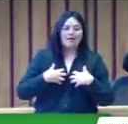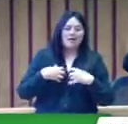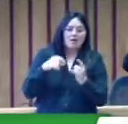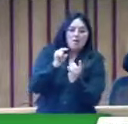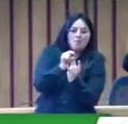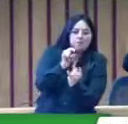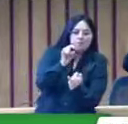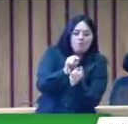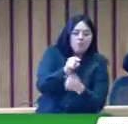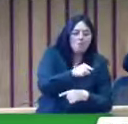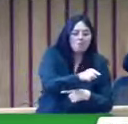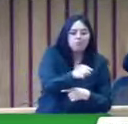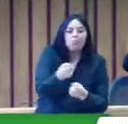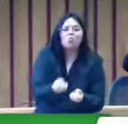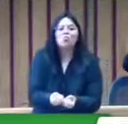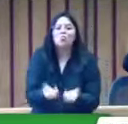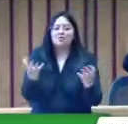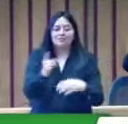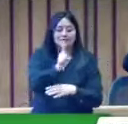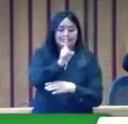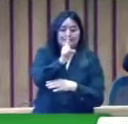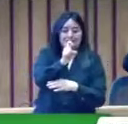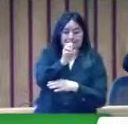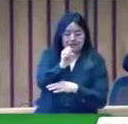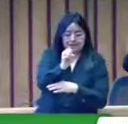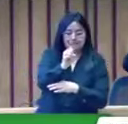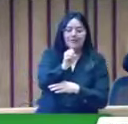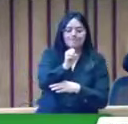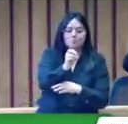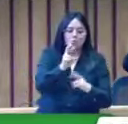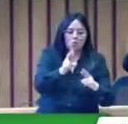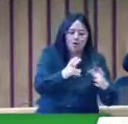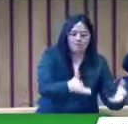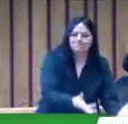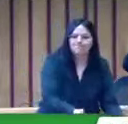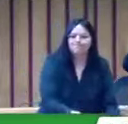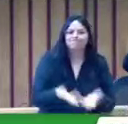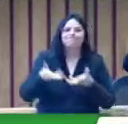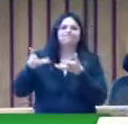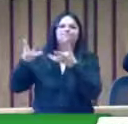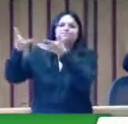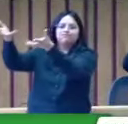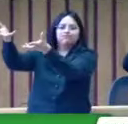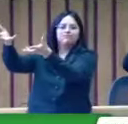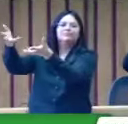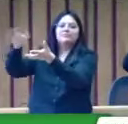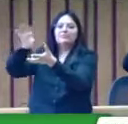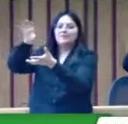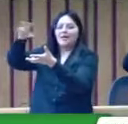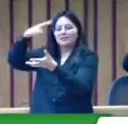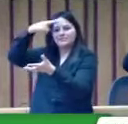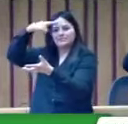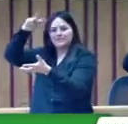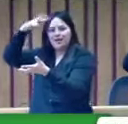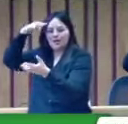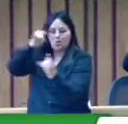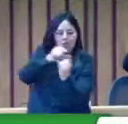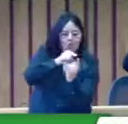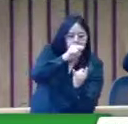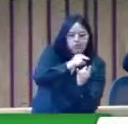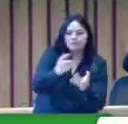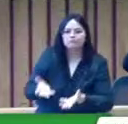Antioquia a México. Este es un trabajo que ha requerido